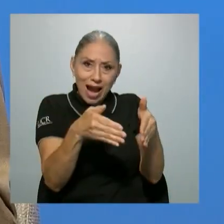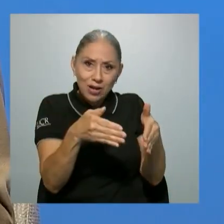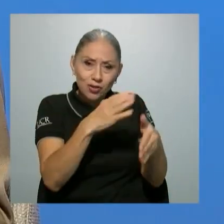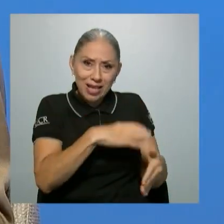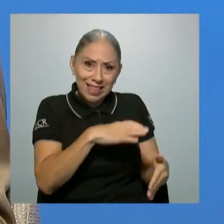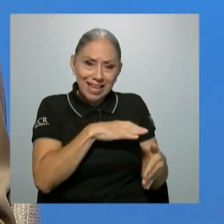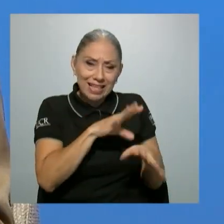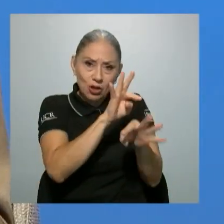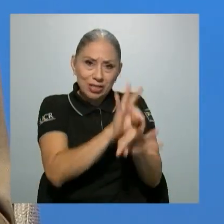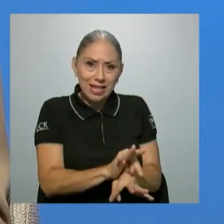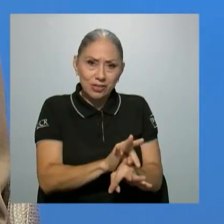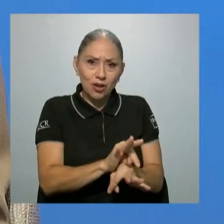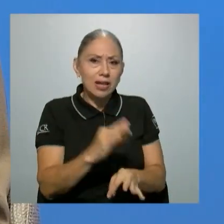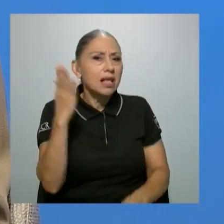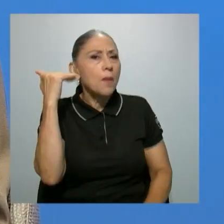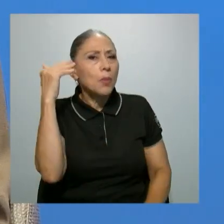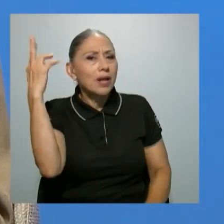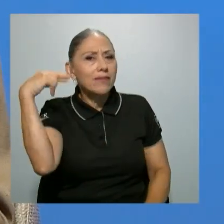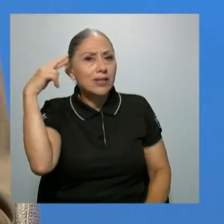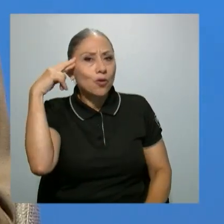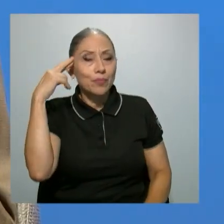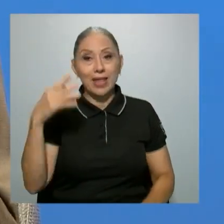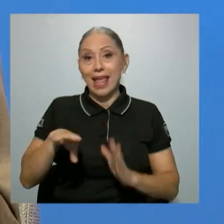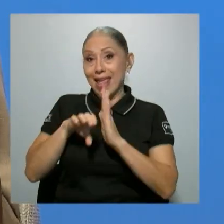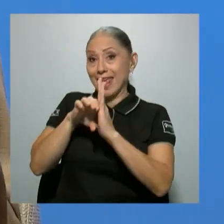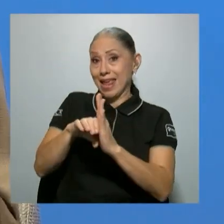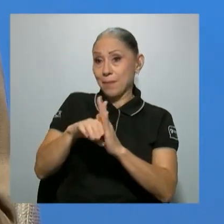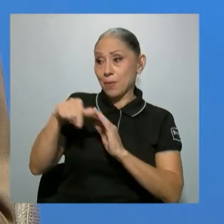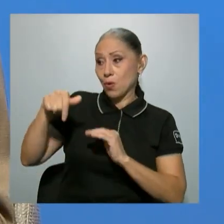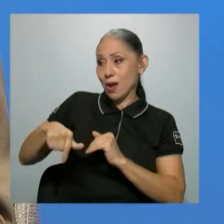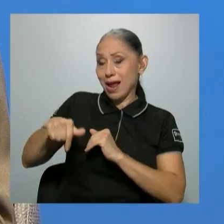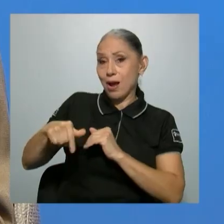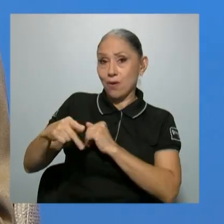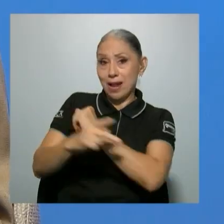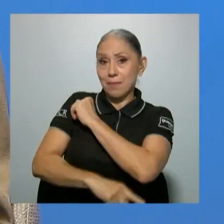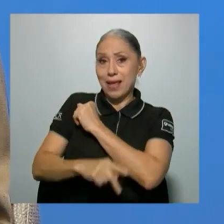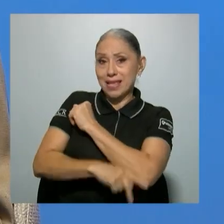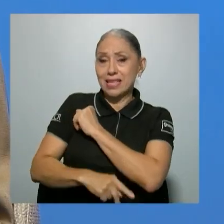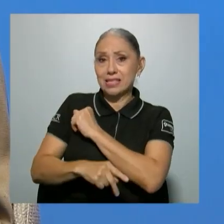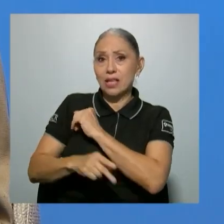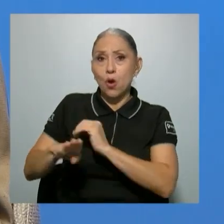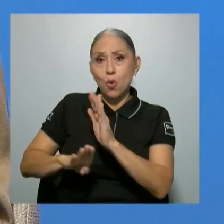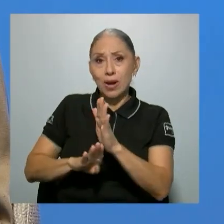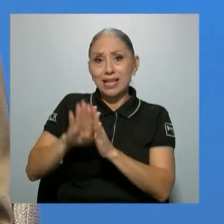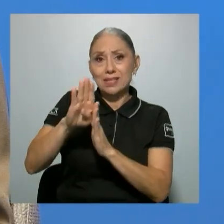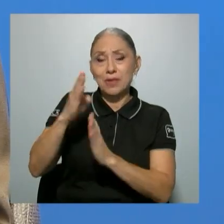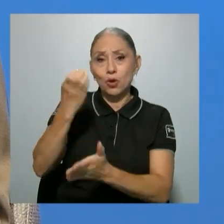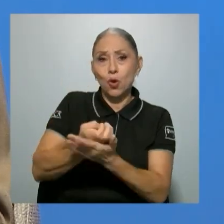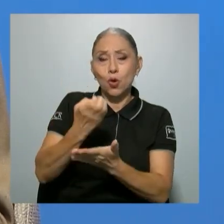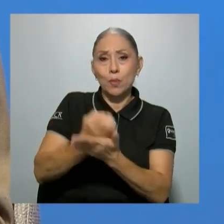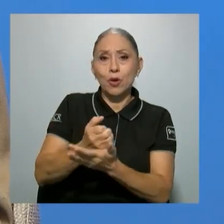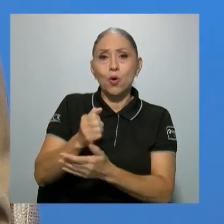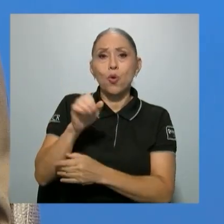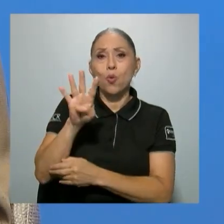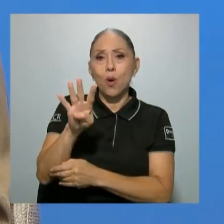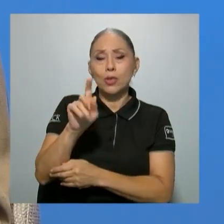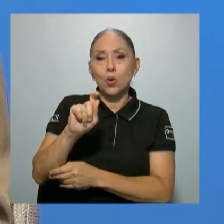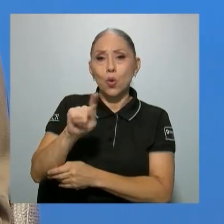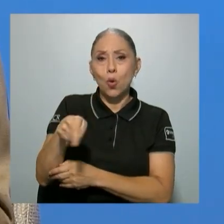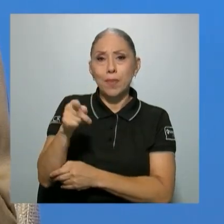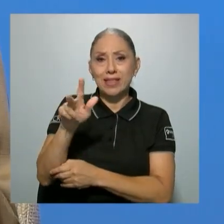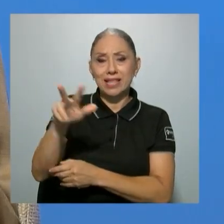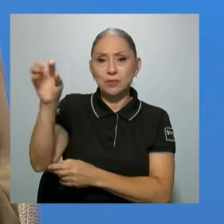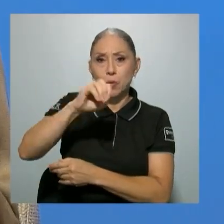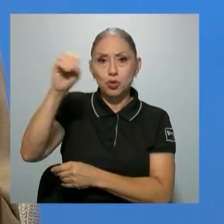Bueno, porque, por ejemplo, en el país en el 2025 tuvo un crecimiento económico de un 4,3%, una cifra buena si